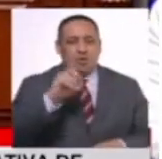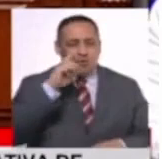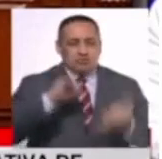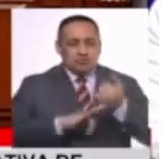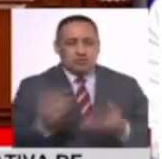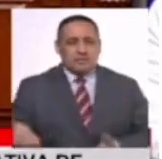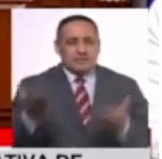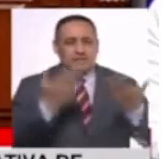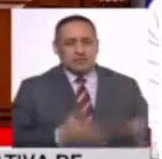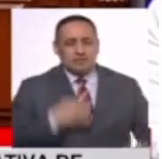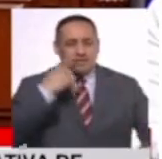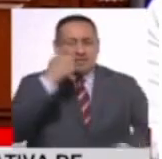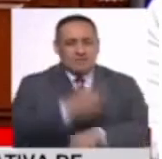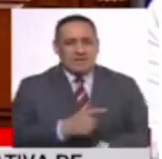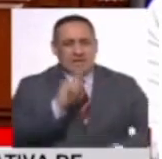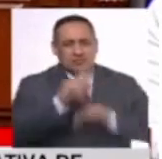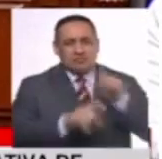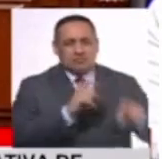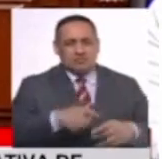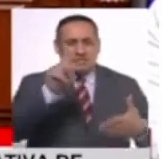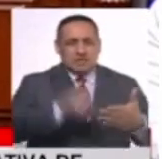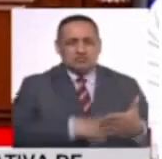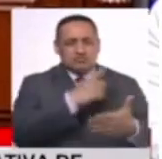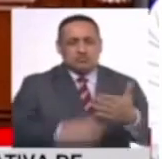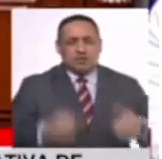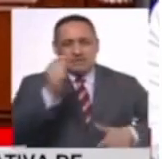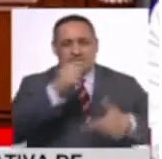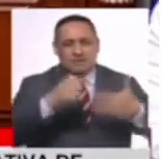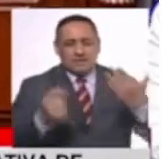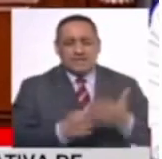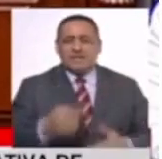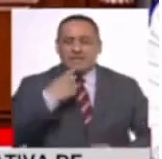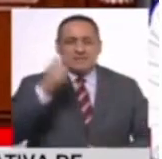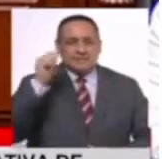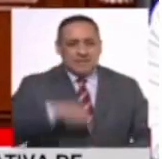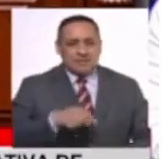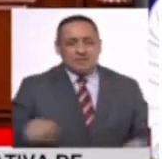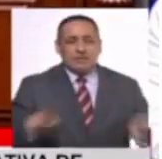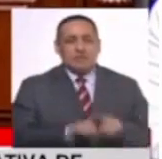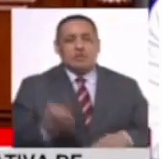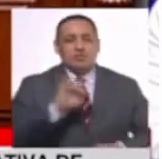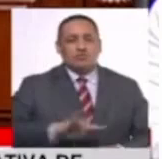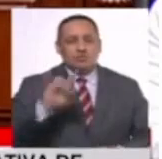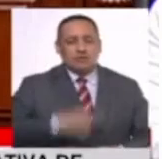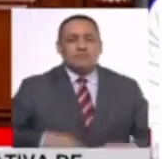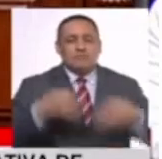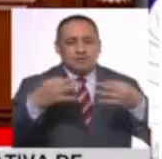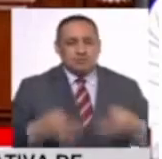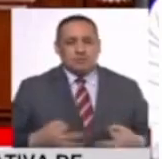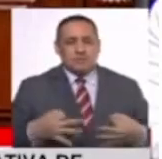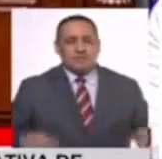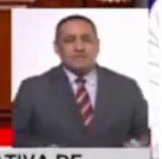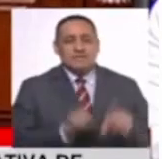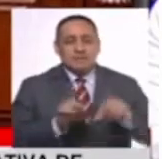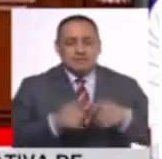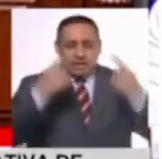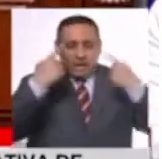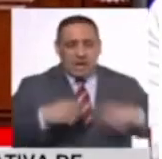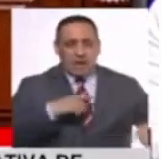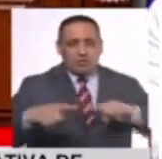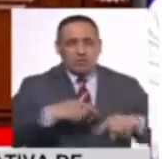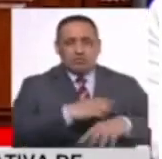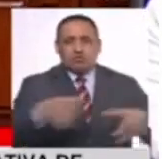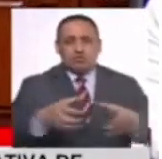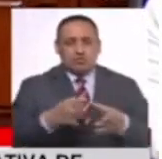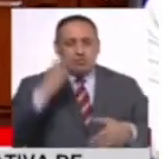de invitación, interpelación, censura, entre otros, deben ser utilizados oportunamente y coordinados